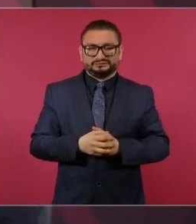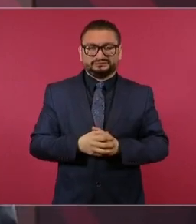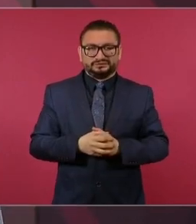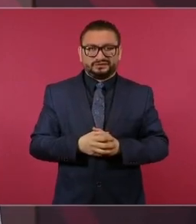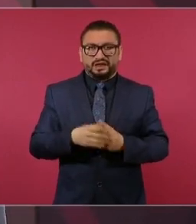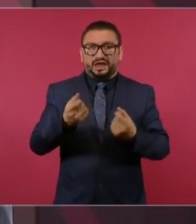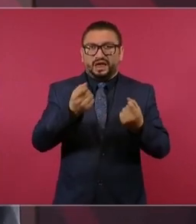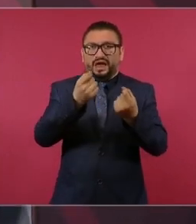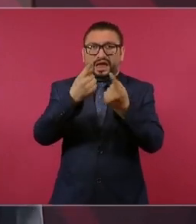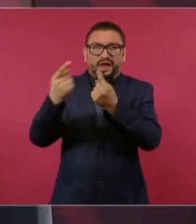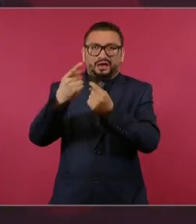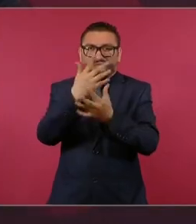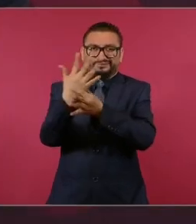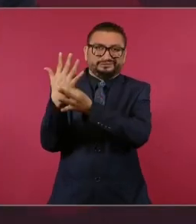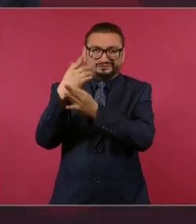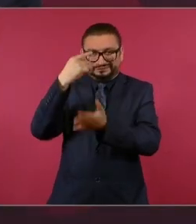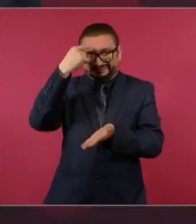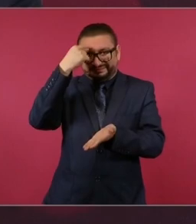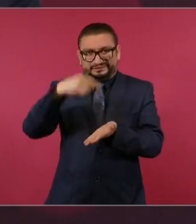Pues algunos llegaron a decir